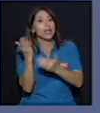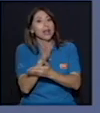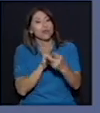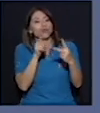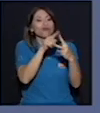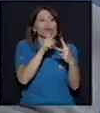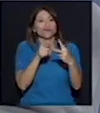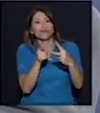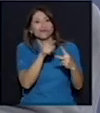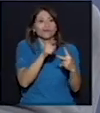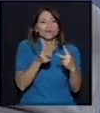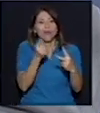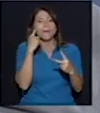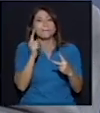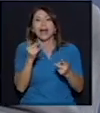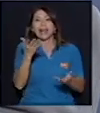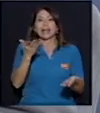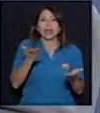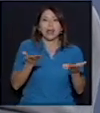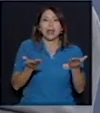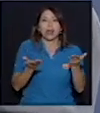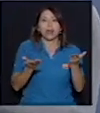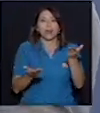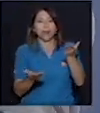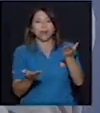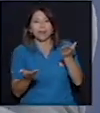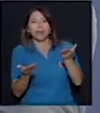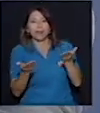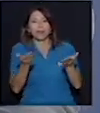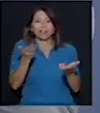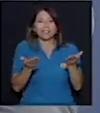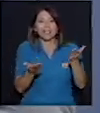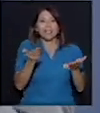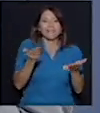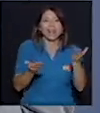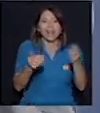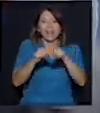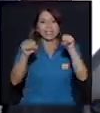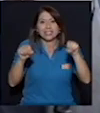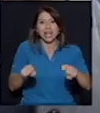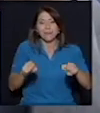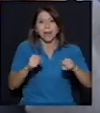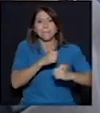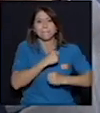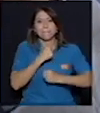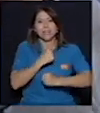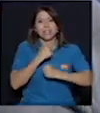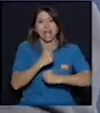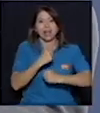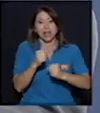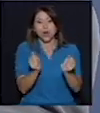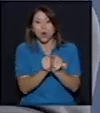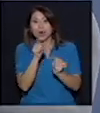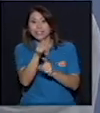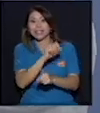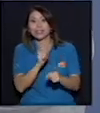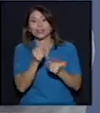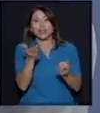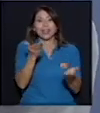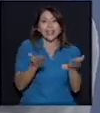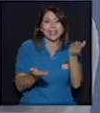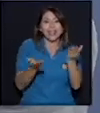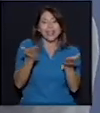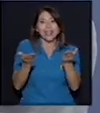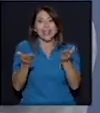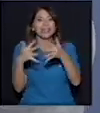se desequilibre el esquema militar. Manteniendo este esquema de desequilibrios, ha logrado mantener una